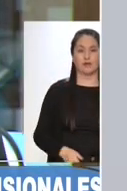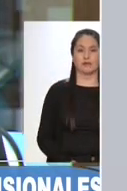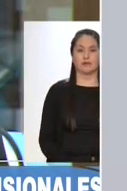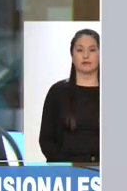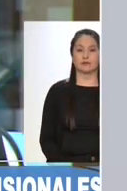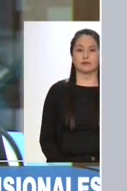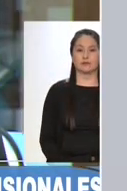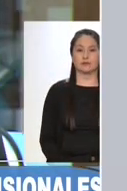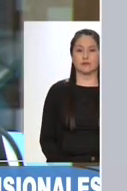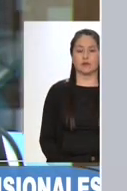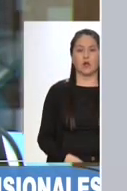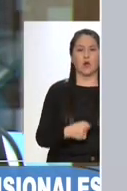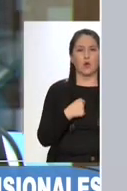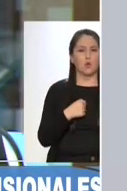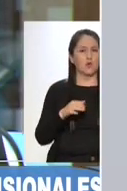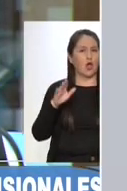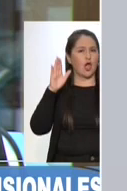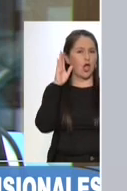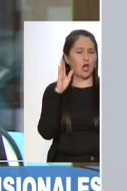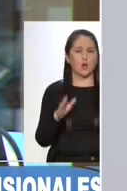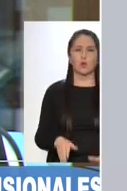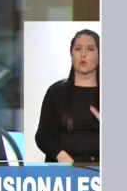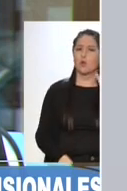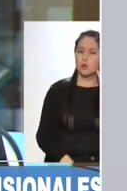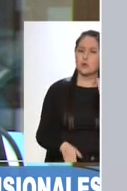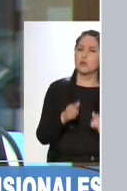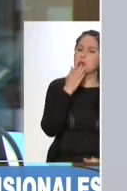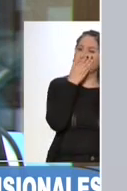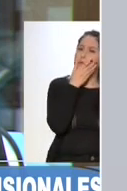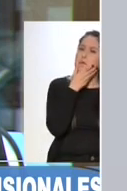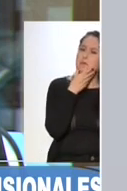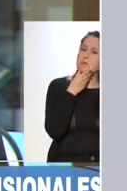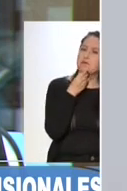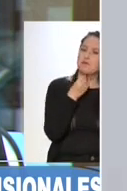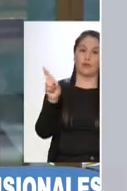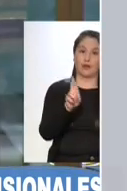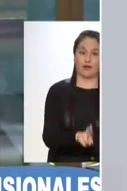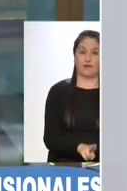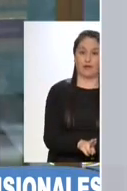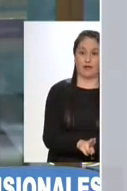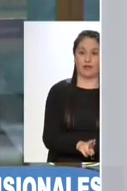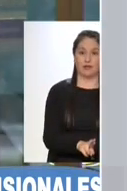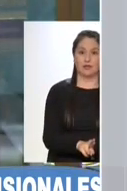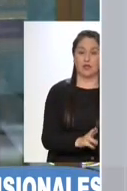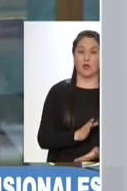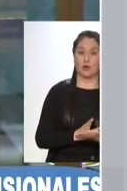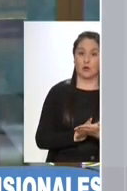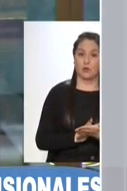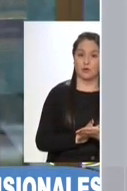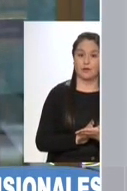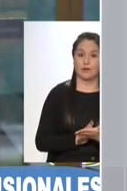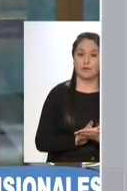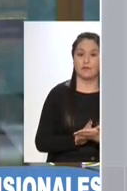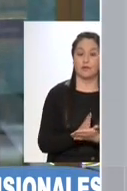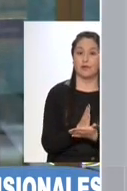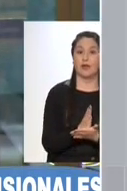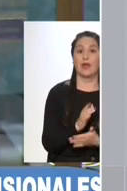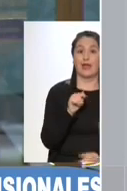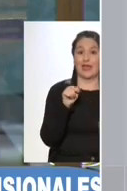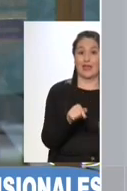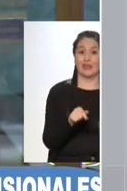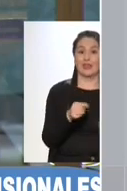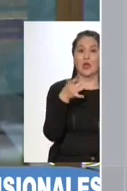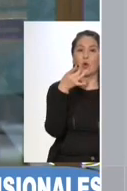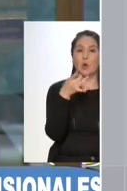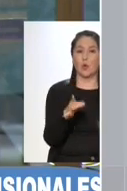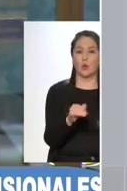tener este retiro, y este retiro que hoy día, a pesar, ¿no es cierto?, que muchos dicen que estamos volviendo